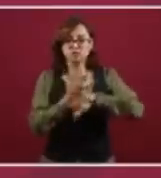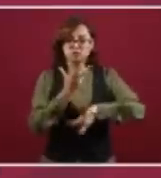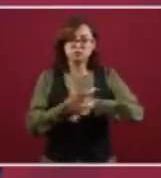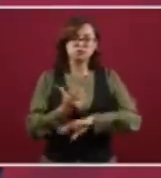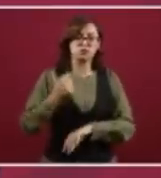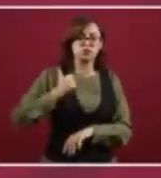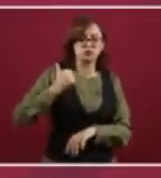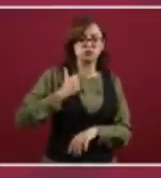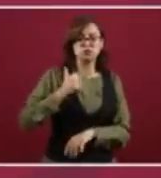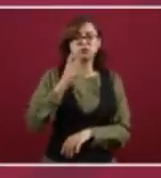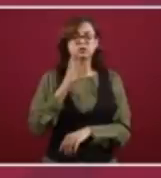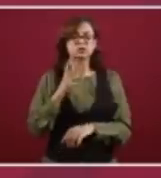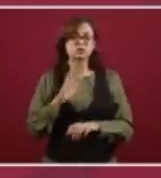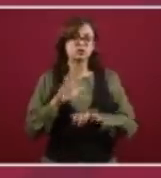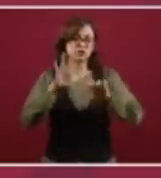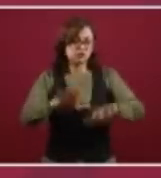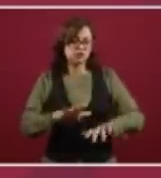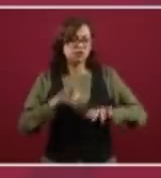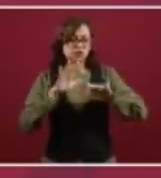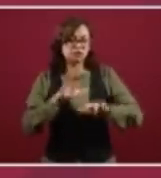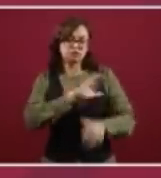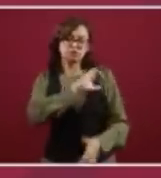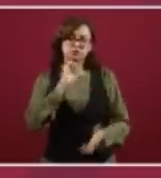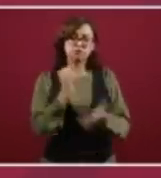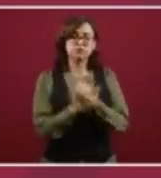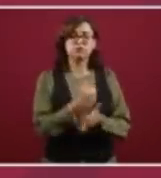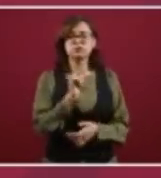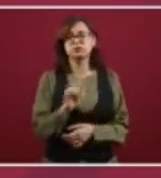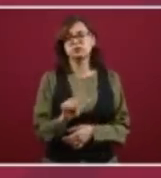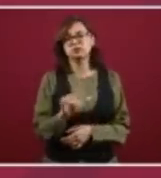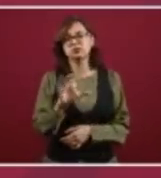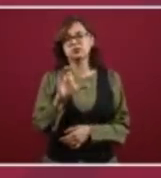Canadá, el tratado,